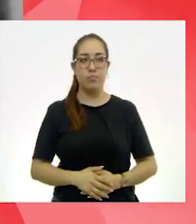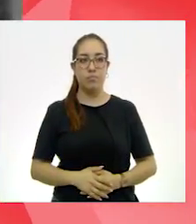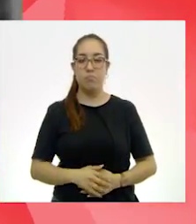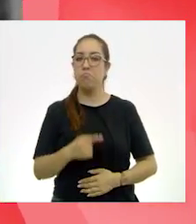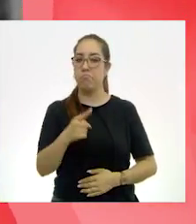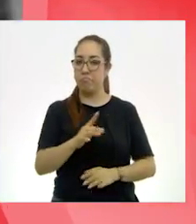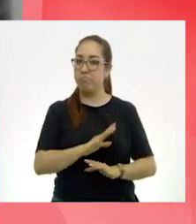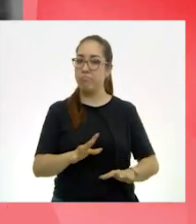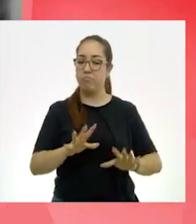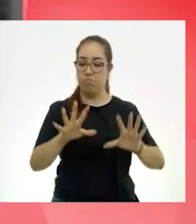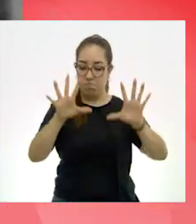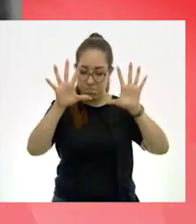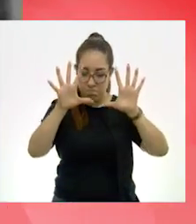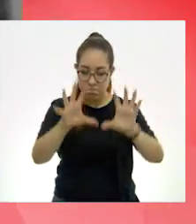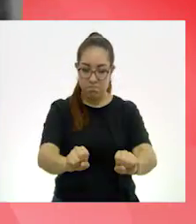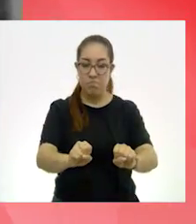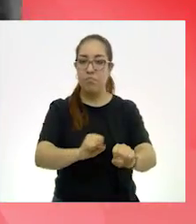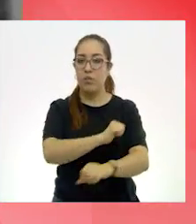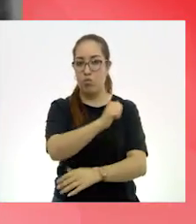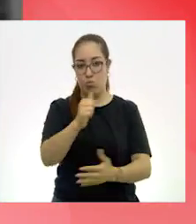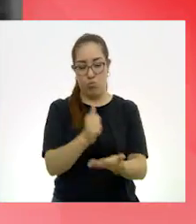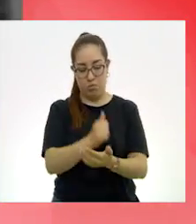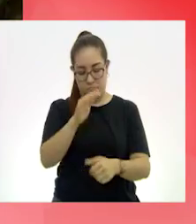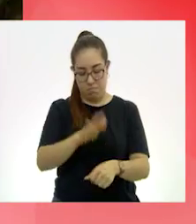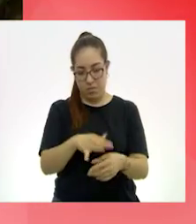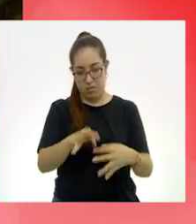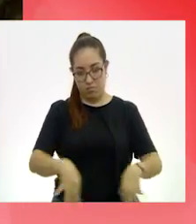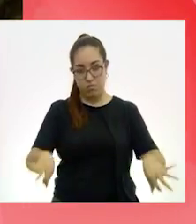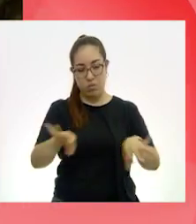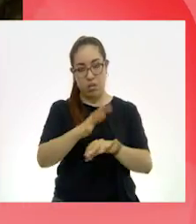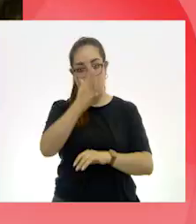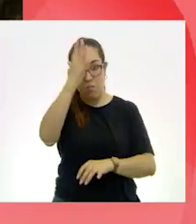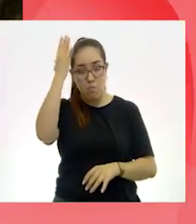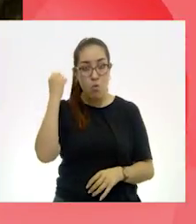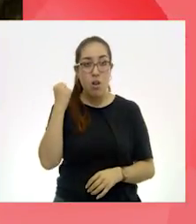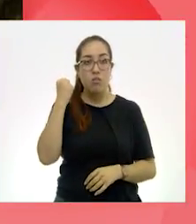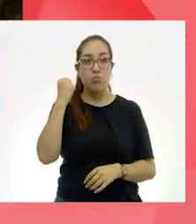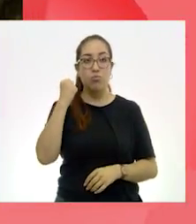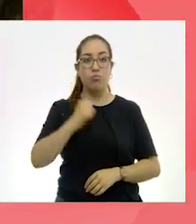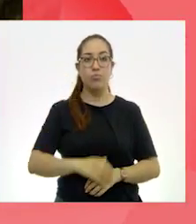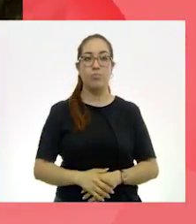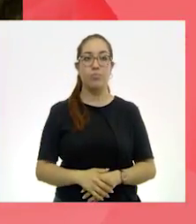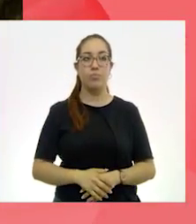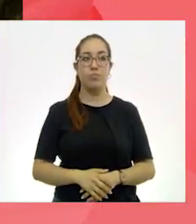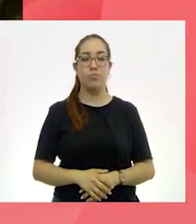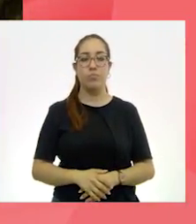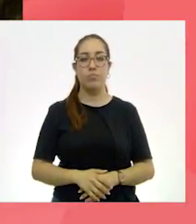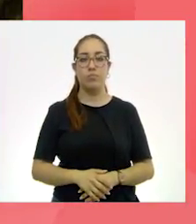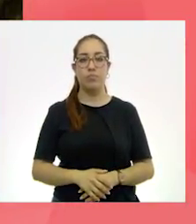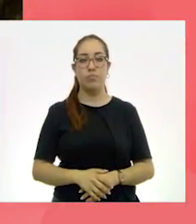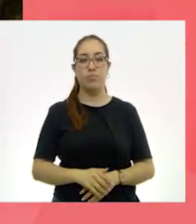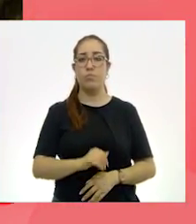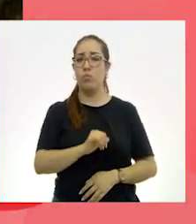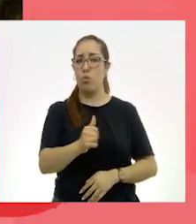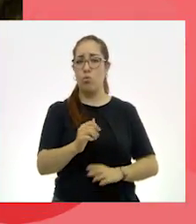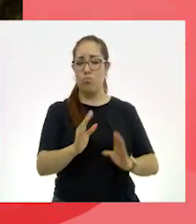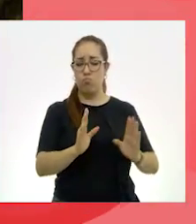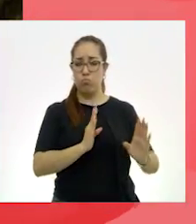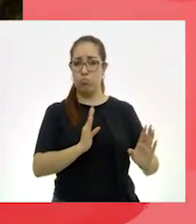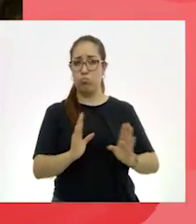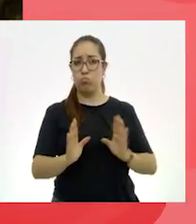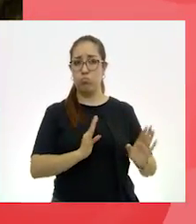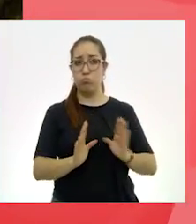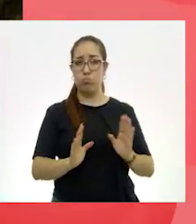tomó la ciudad más importante, del oriente de Morelos, derrotando a uno de los contingentes